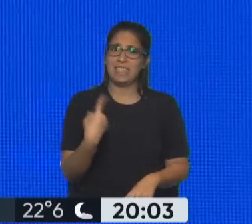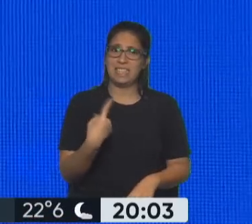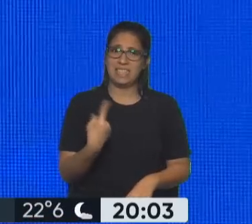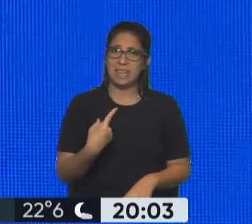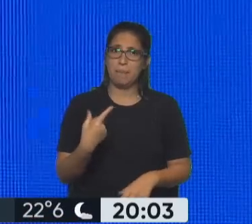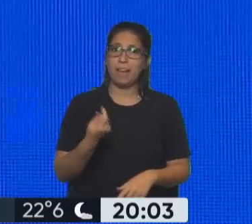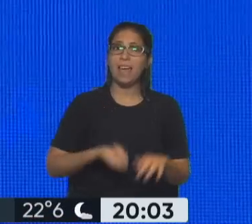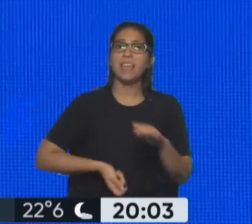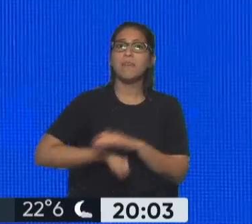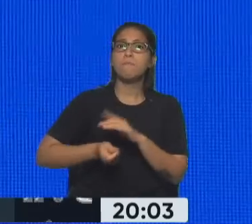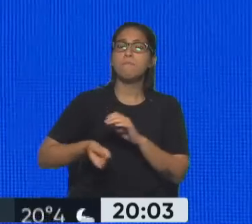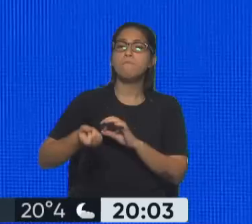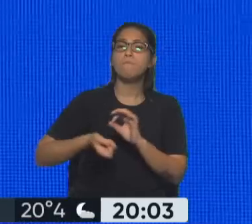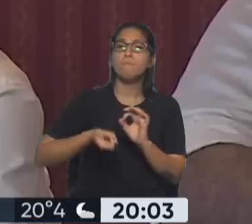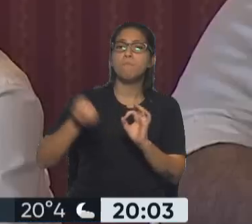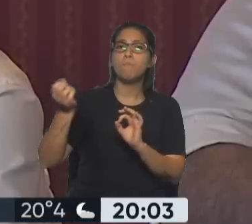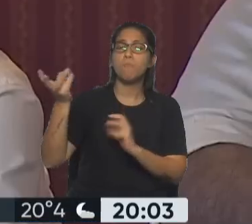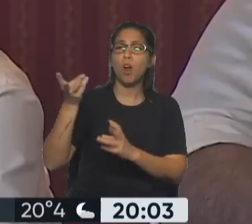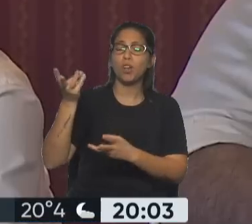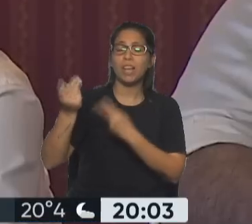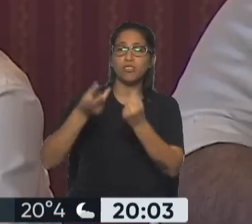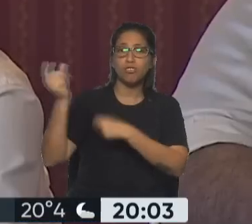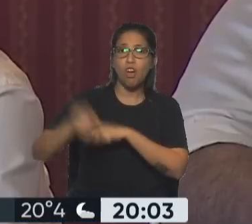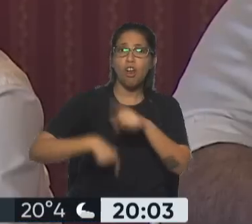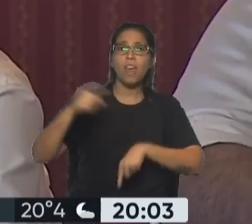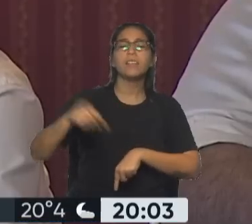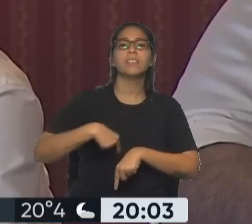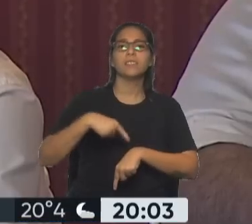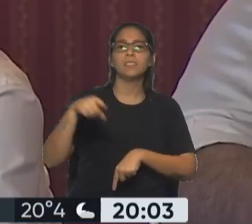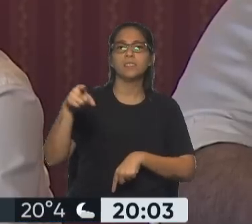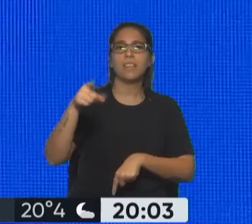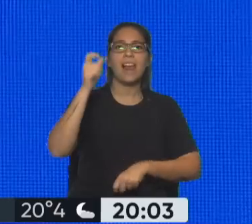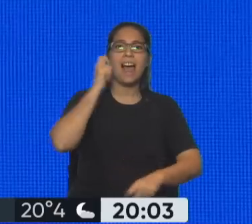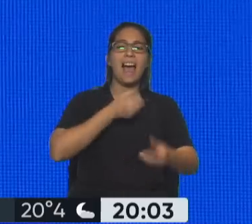las importaciones y de la subfacturación